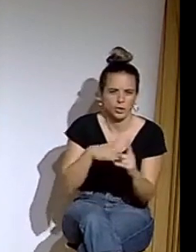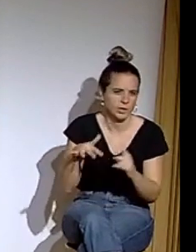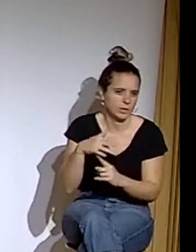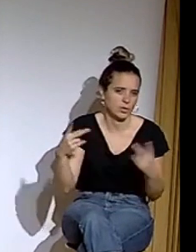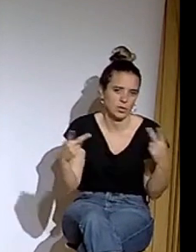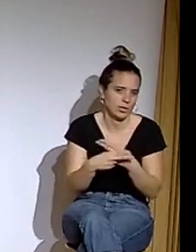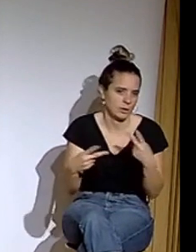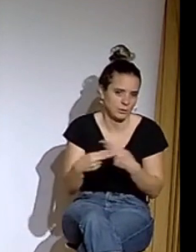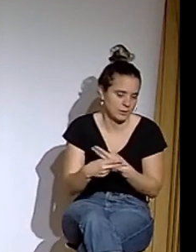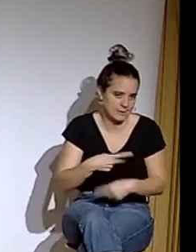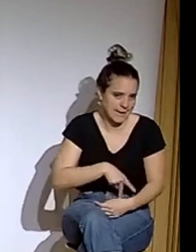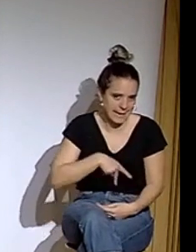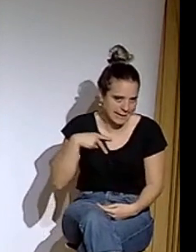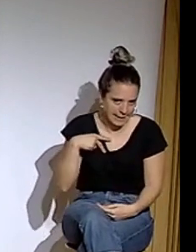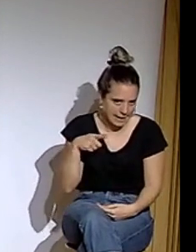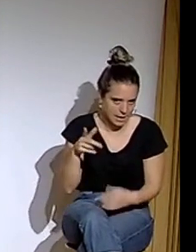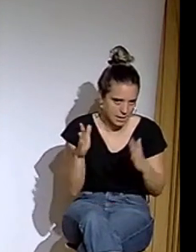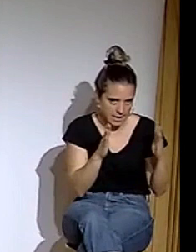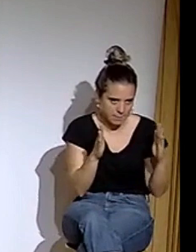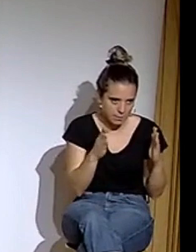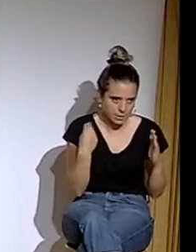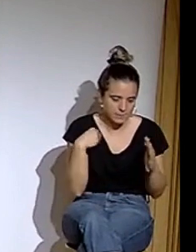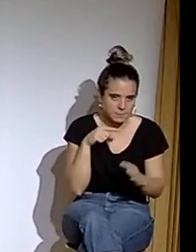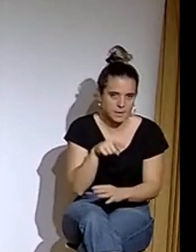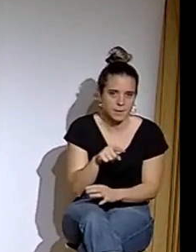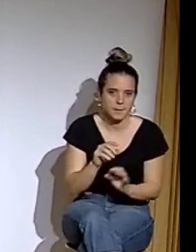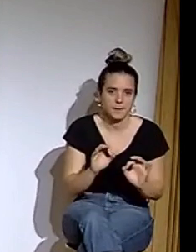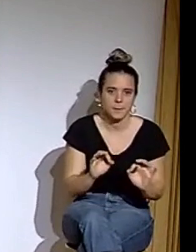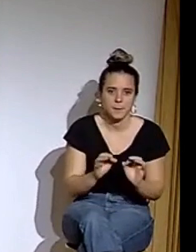generalizado que había en ese momento